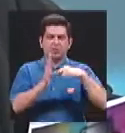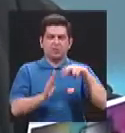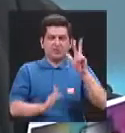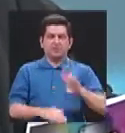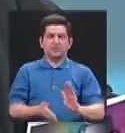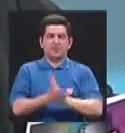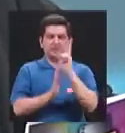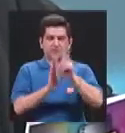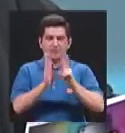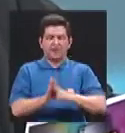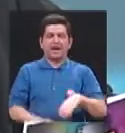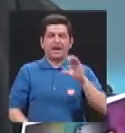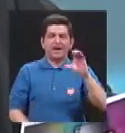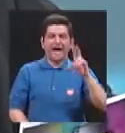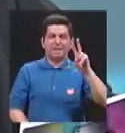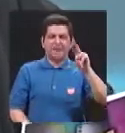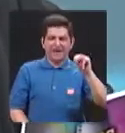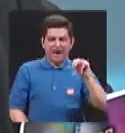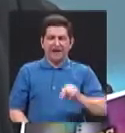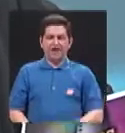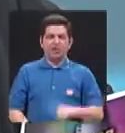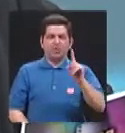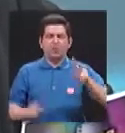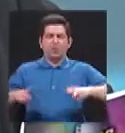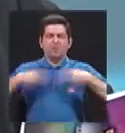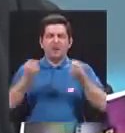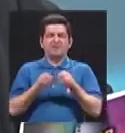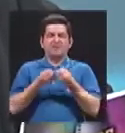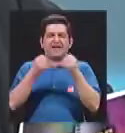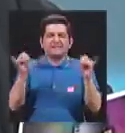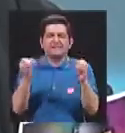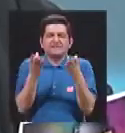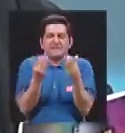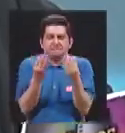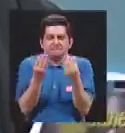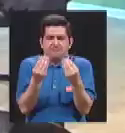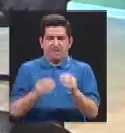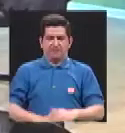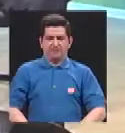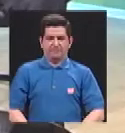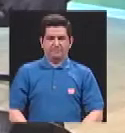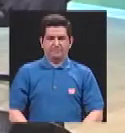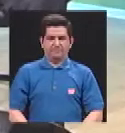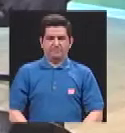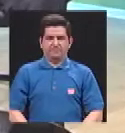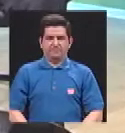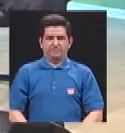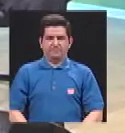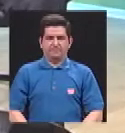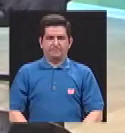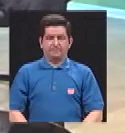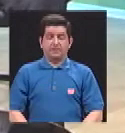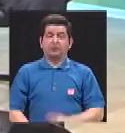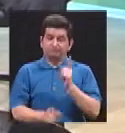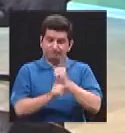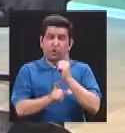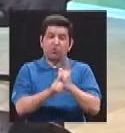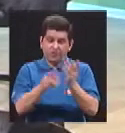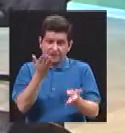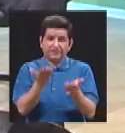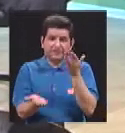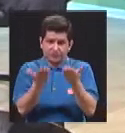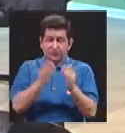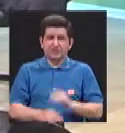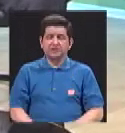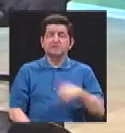el 2003 el documental Carmen Naranjo, Una vida sin miedo. De manera que, pues, qué más